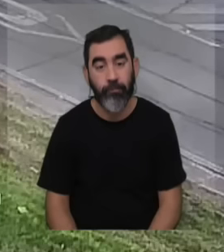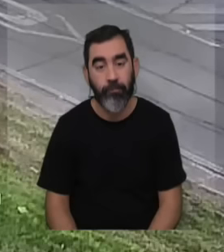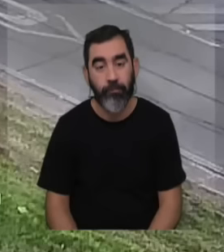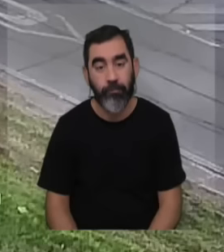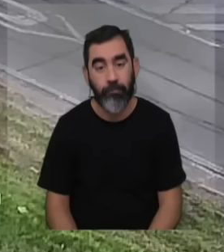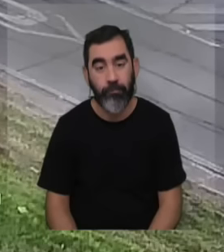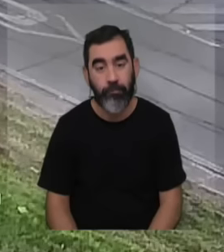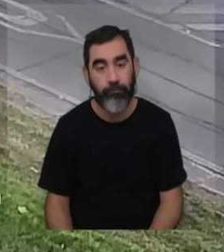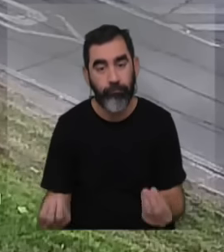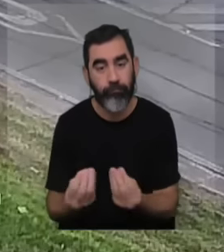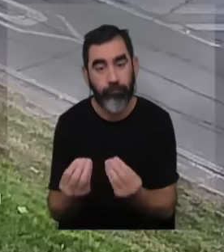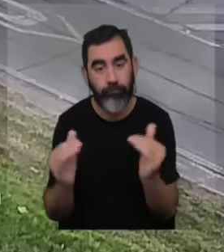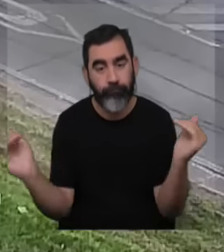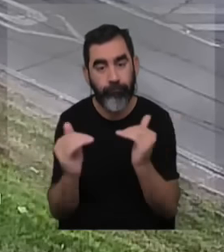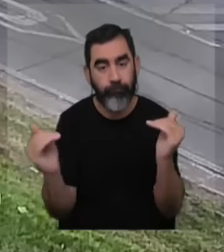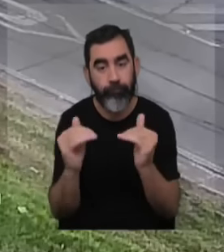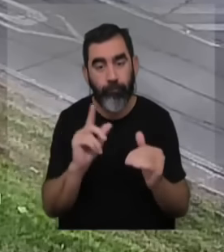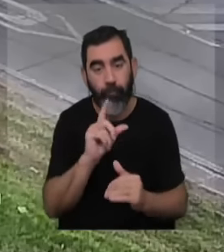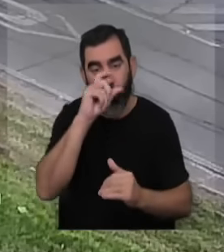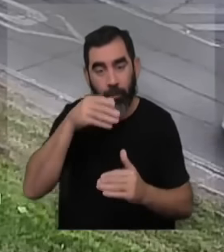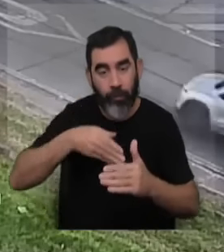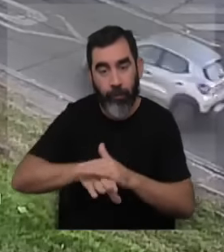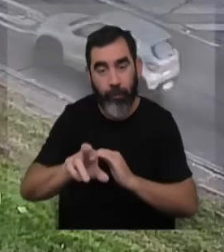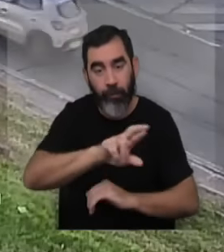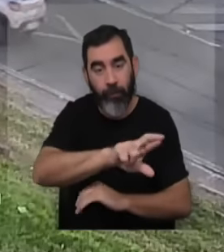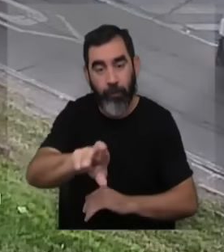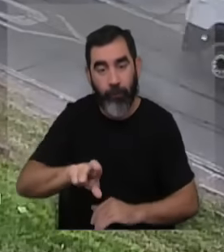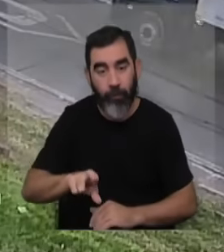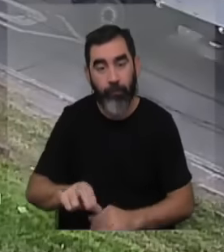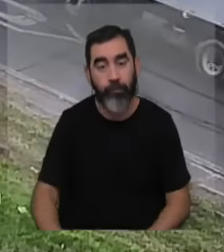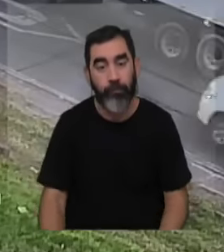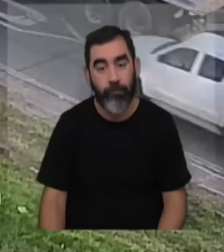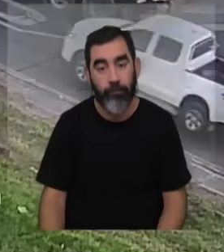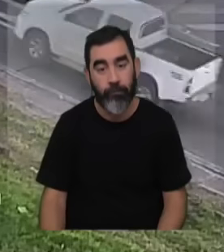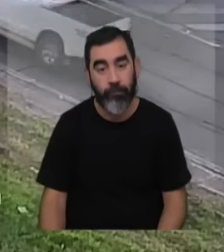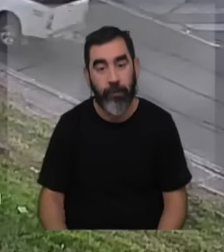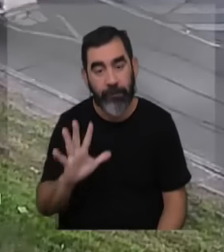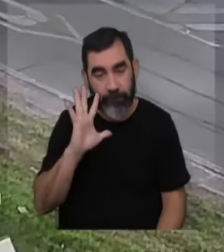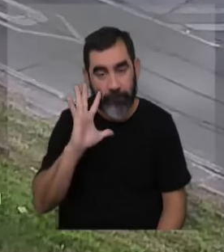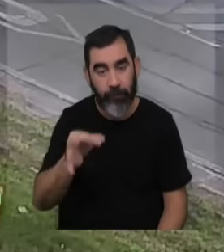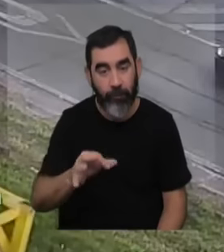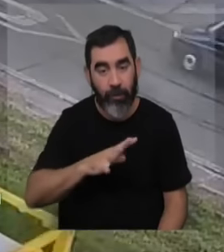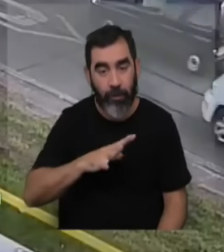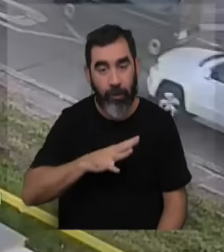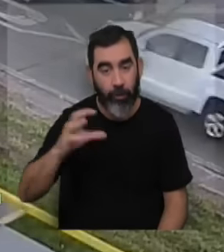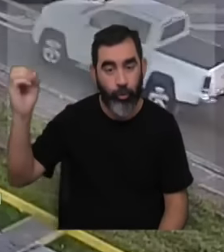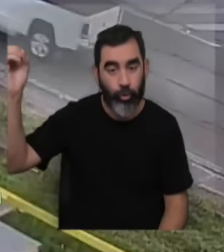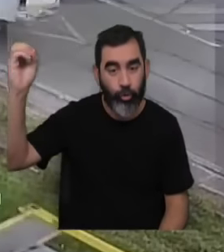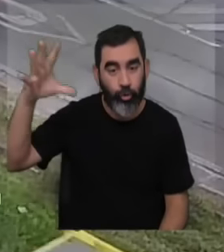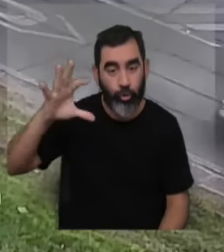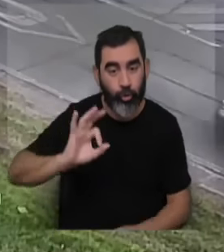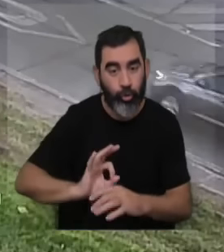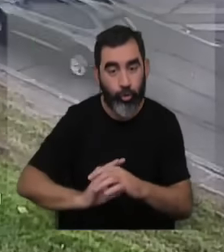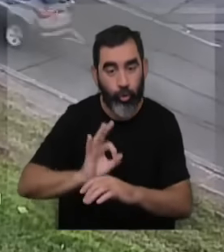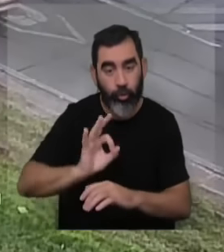cargadita el ingreso a Montevideo allí en los accesos y se ve por el reflejo de los camiones Eh bueno que está saliendo